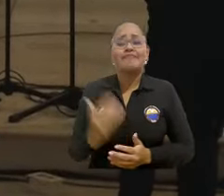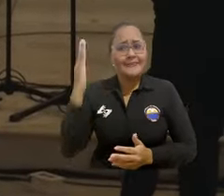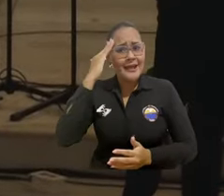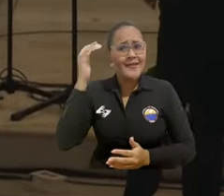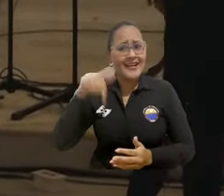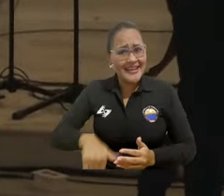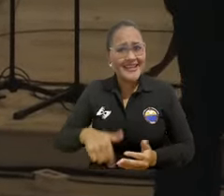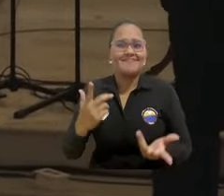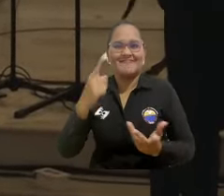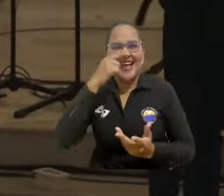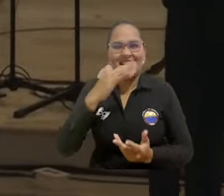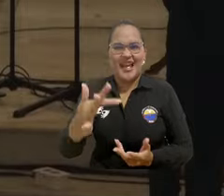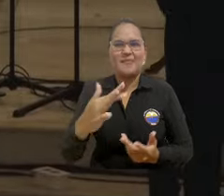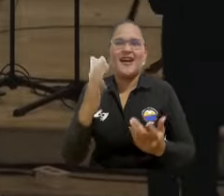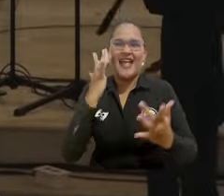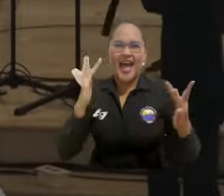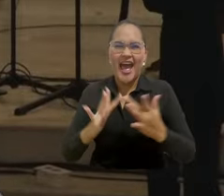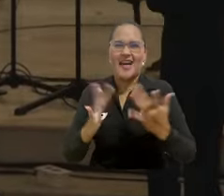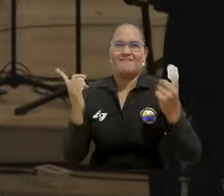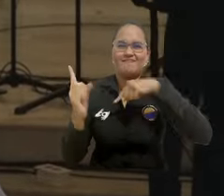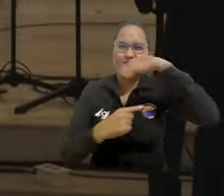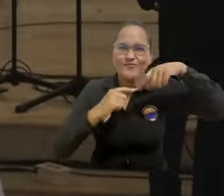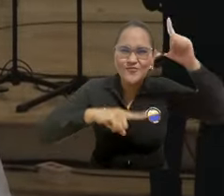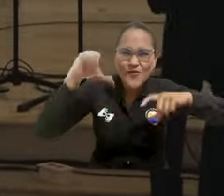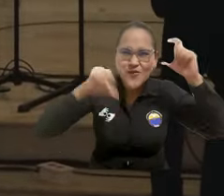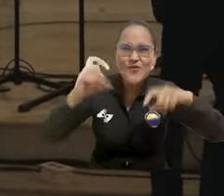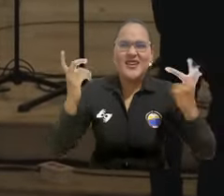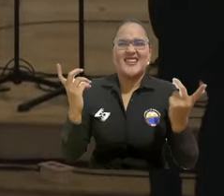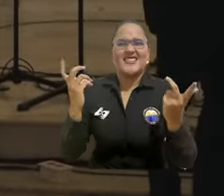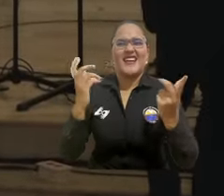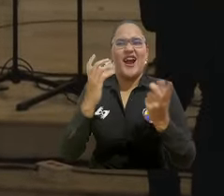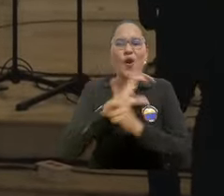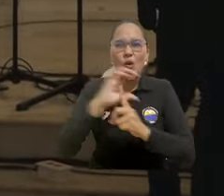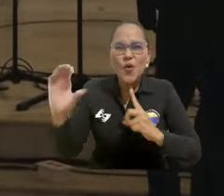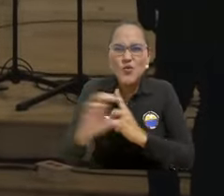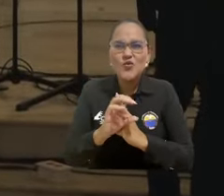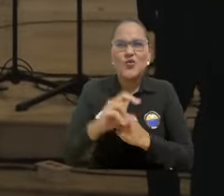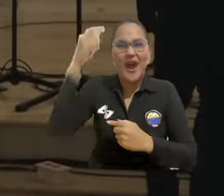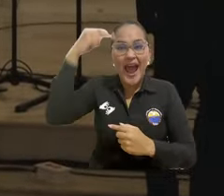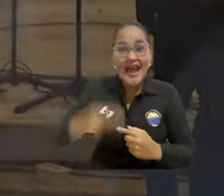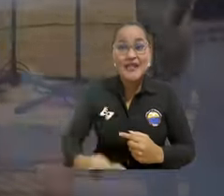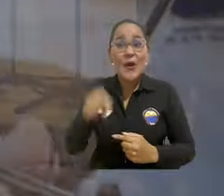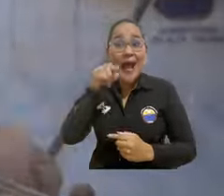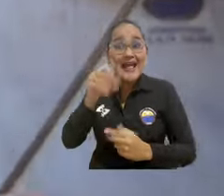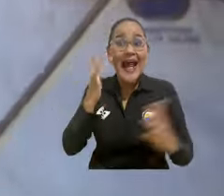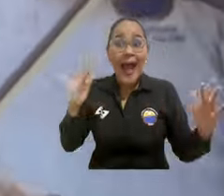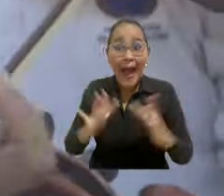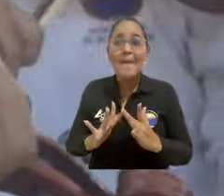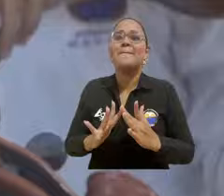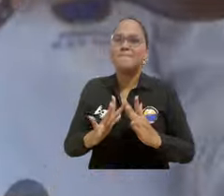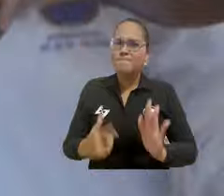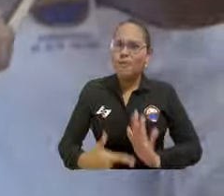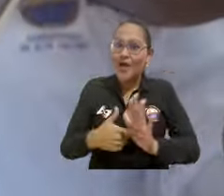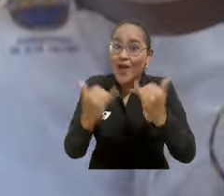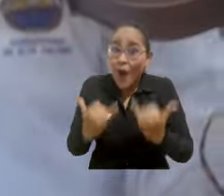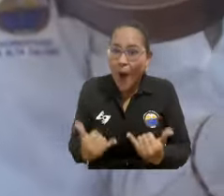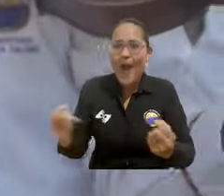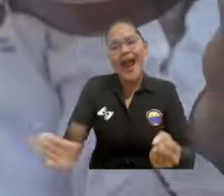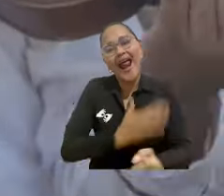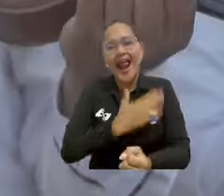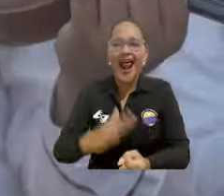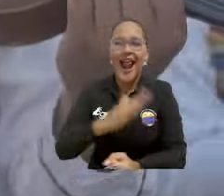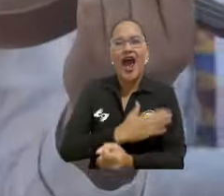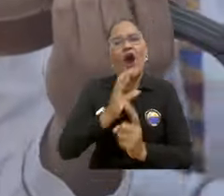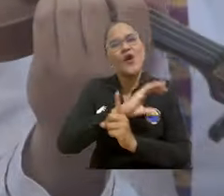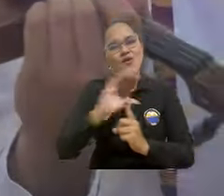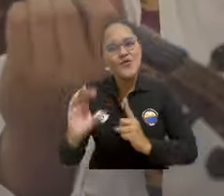distrito turístico, cultural e histórico. Necesitamos poner en valor la historia y las culturas, toda esa cultura que hoy en el concierto pues fue un reflejo